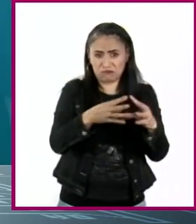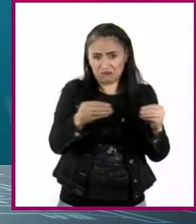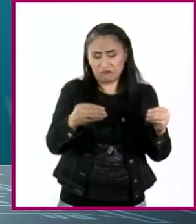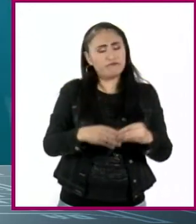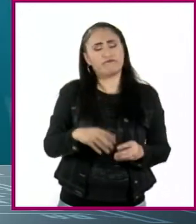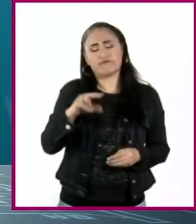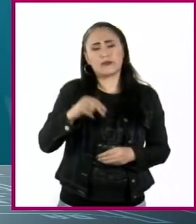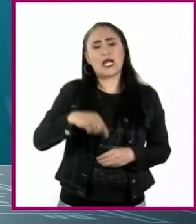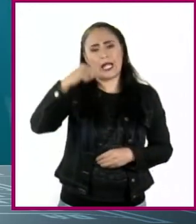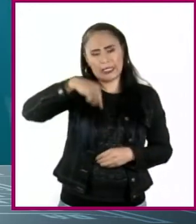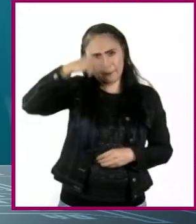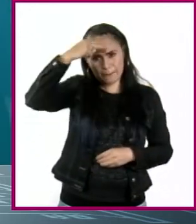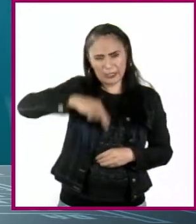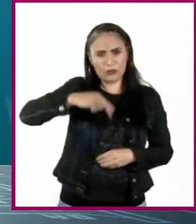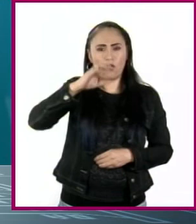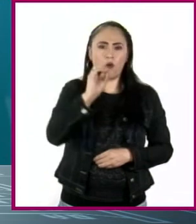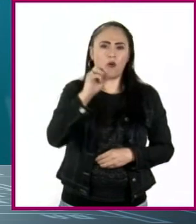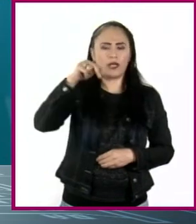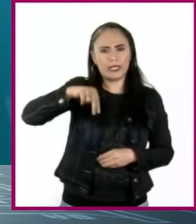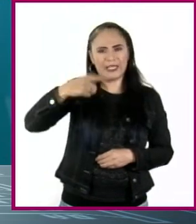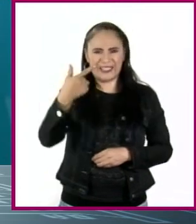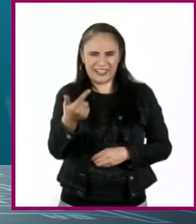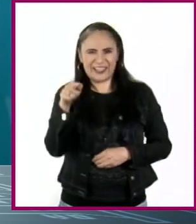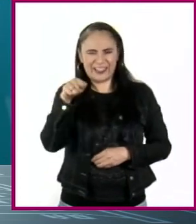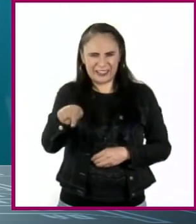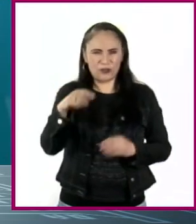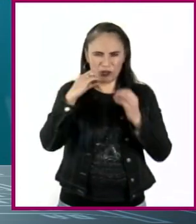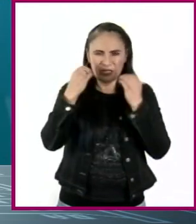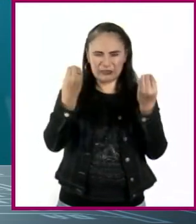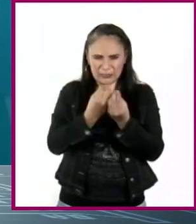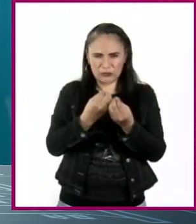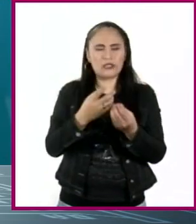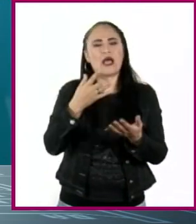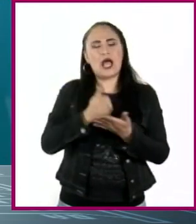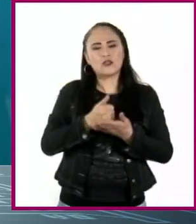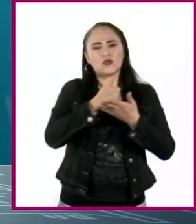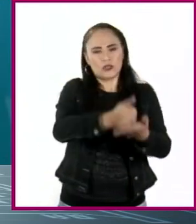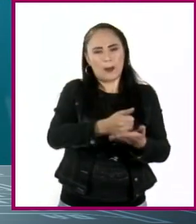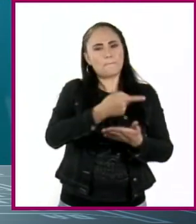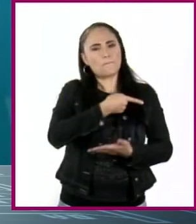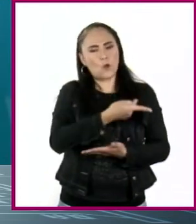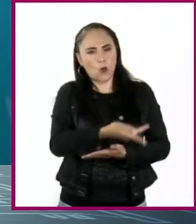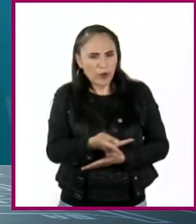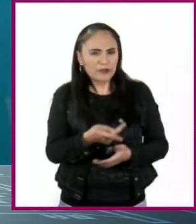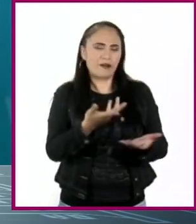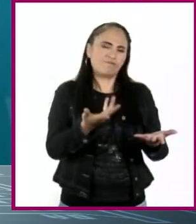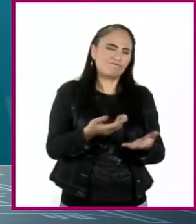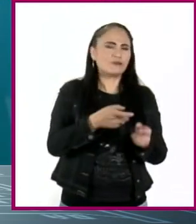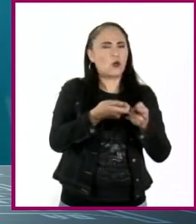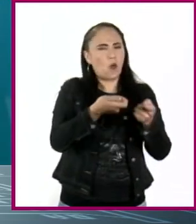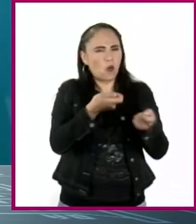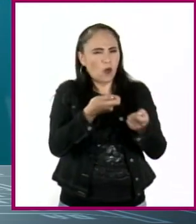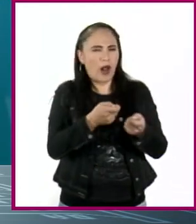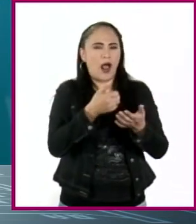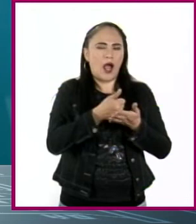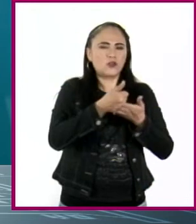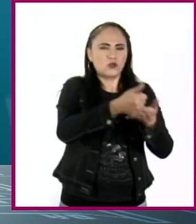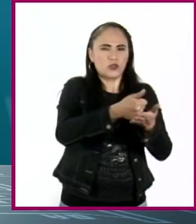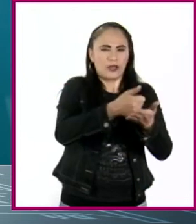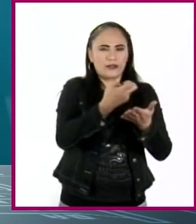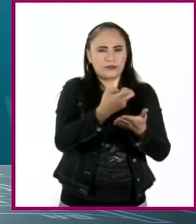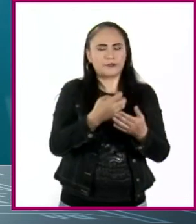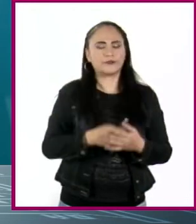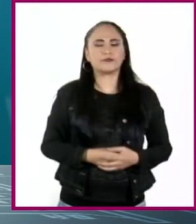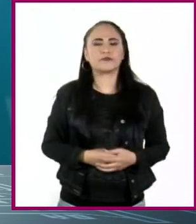organizada, llamadas ONG, ha apoyado acciones políticas contra la pobreza para coadyuvar en la solución de esta compleja